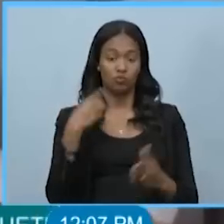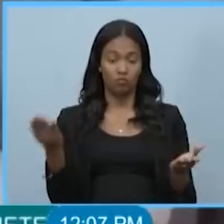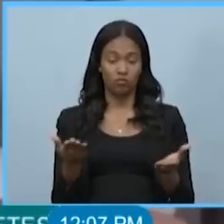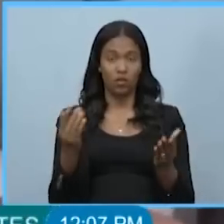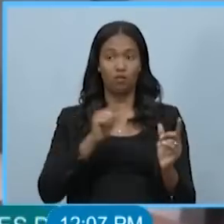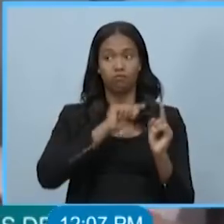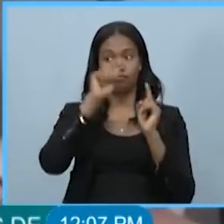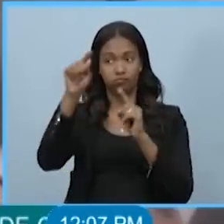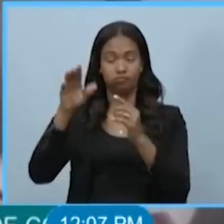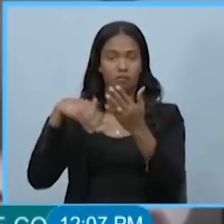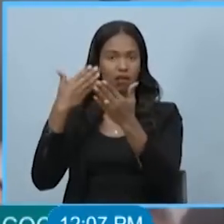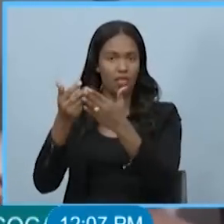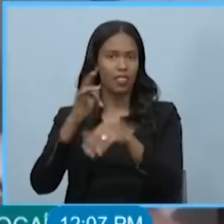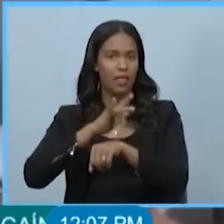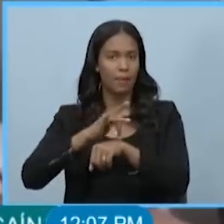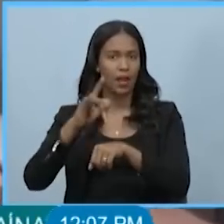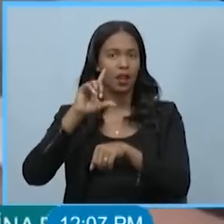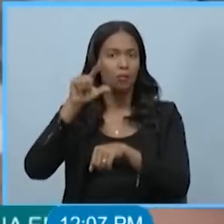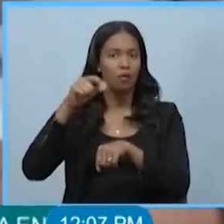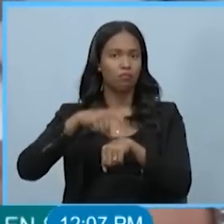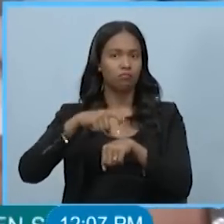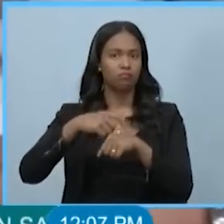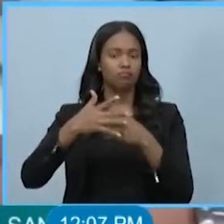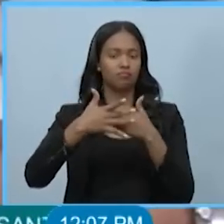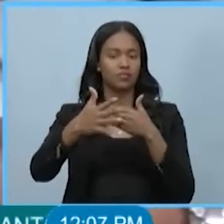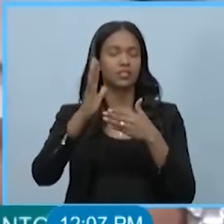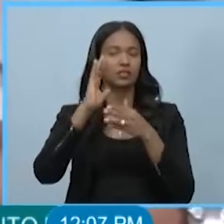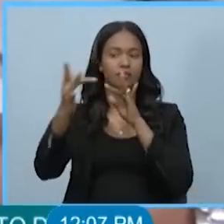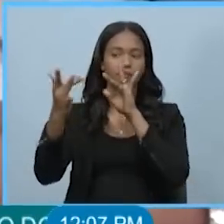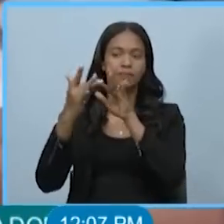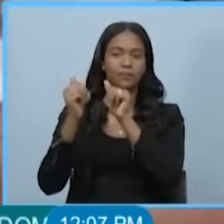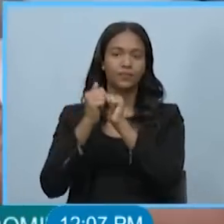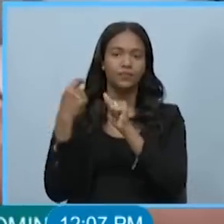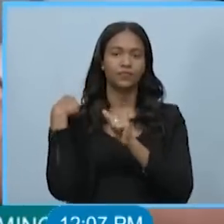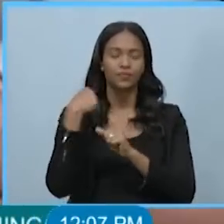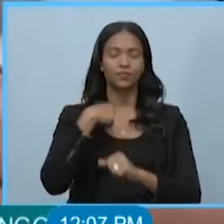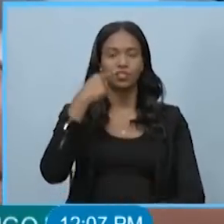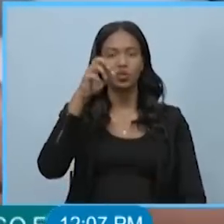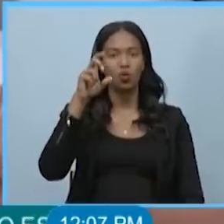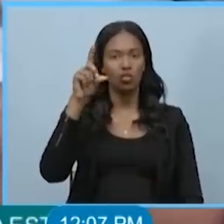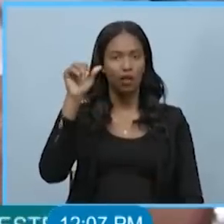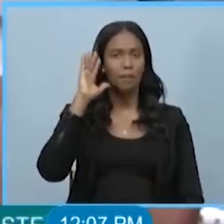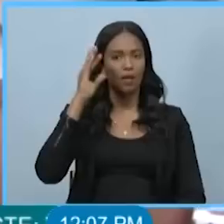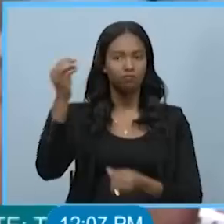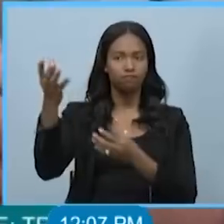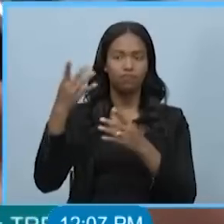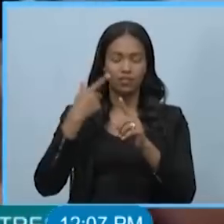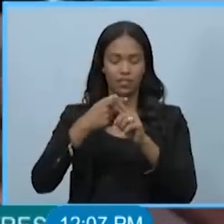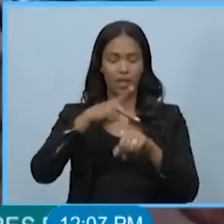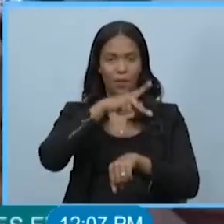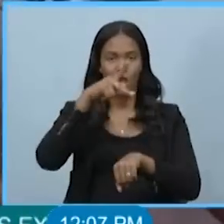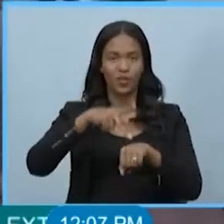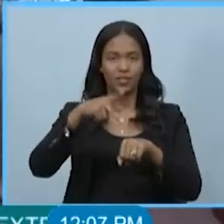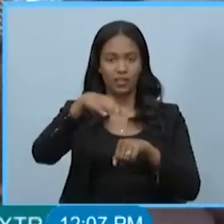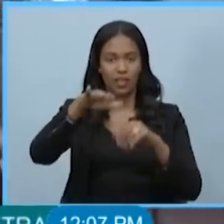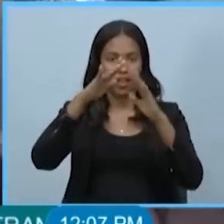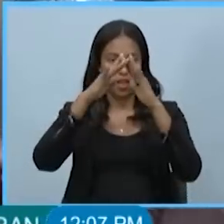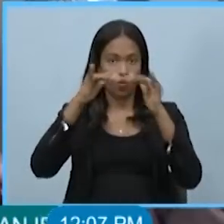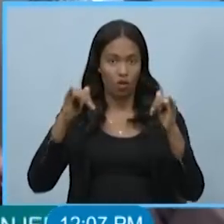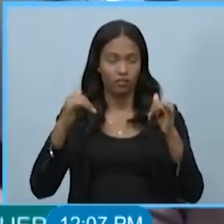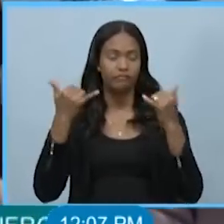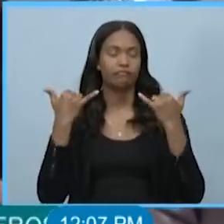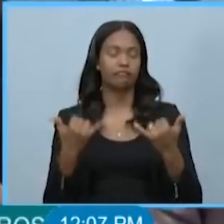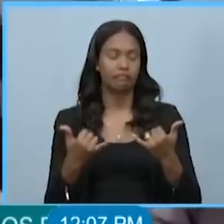breves instantes estaremos haciendo conexión con nuestra compañera Gioconda Paulino en directo desde la provincia de La Altagracia, que